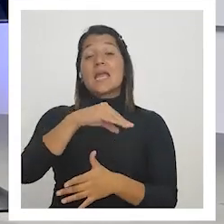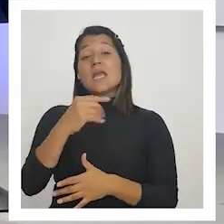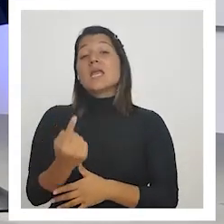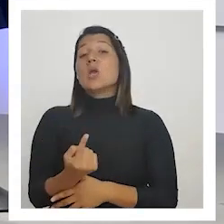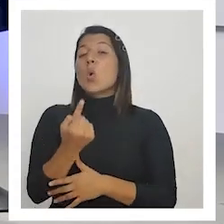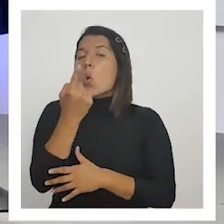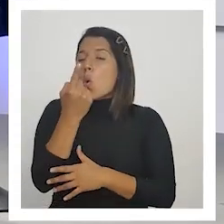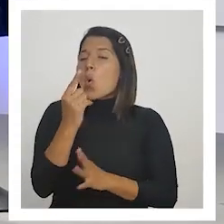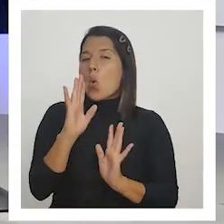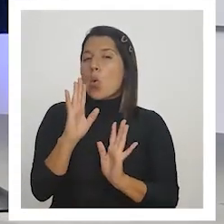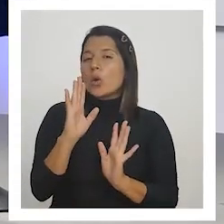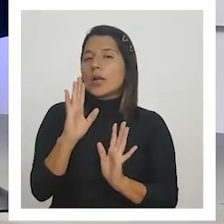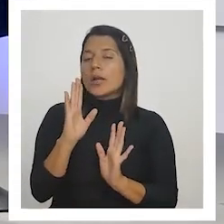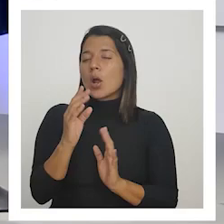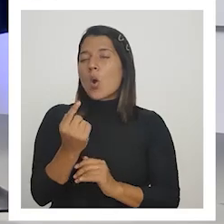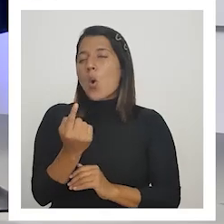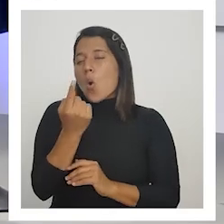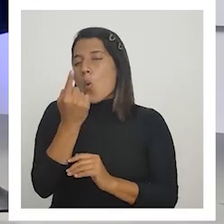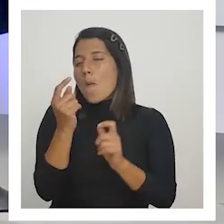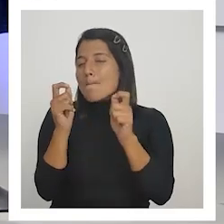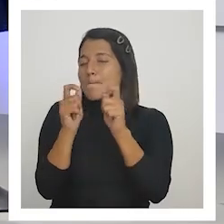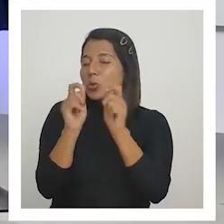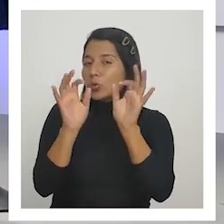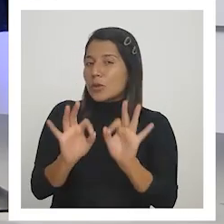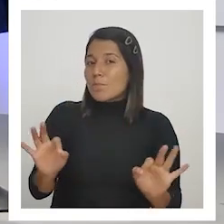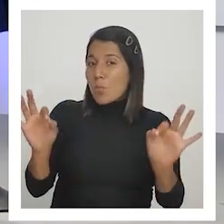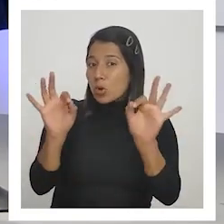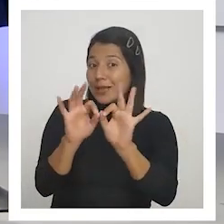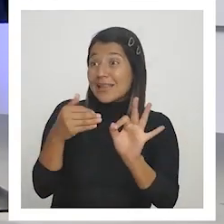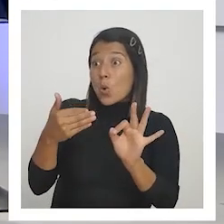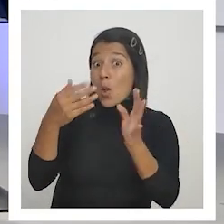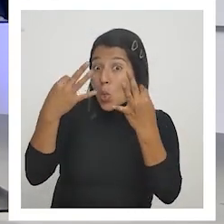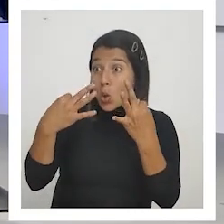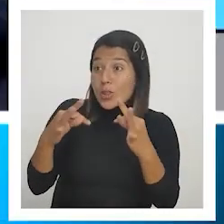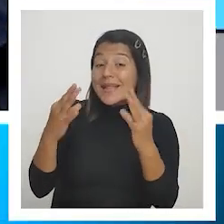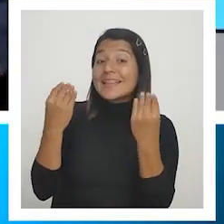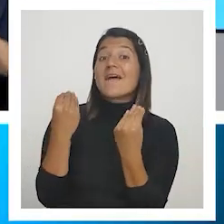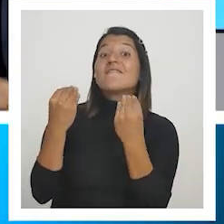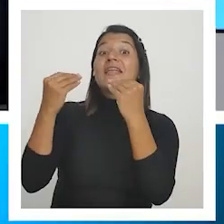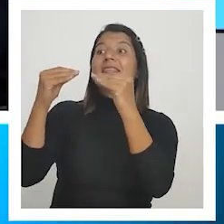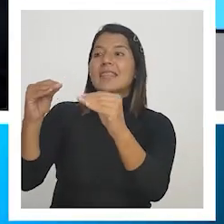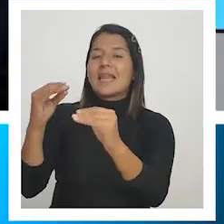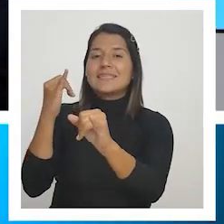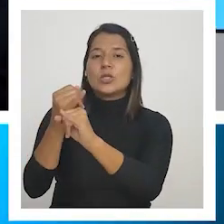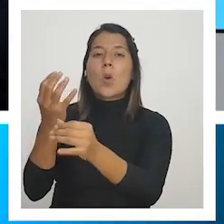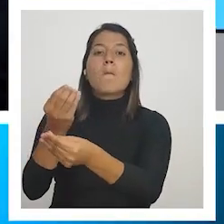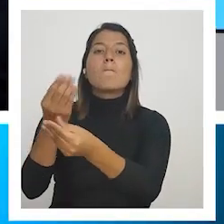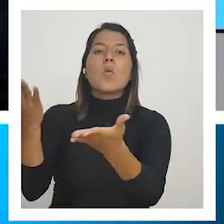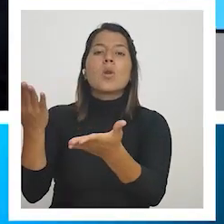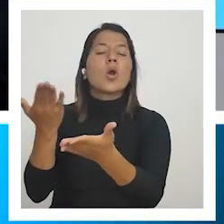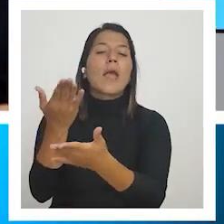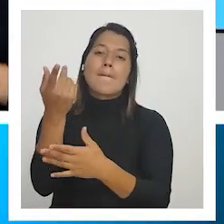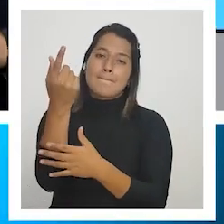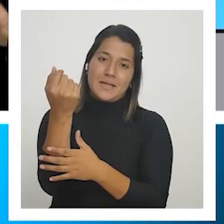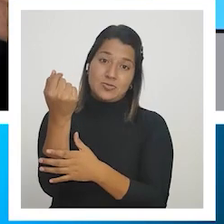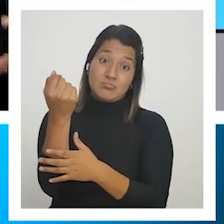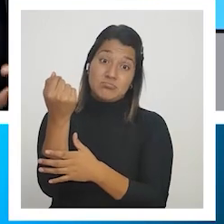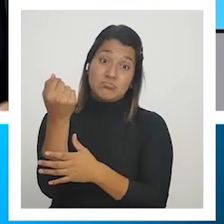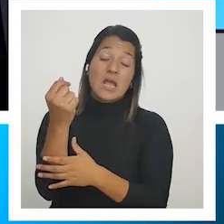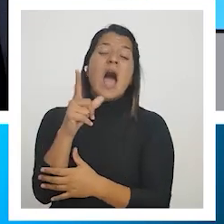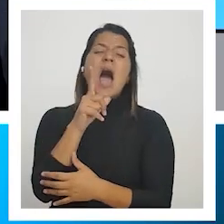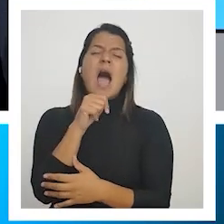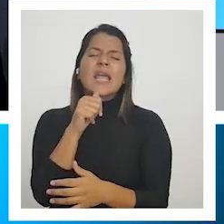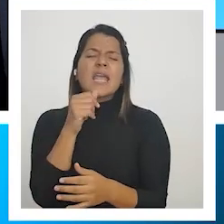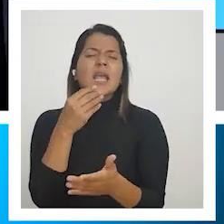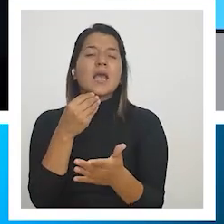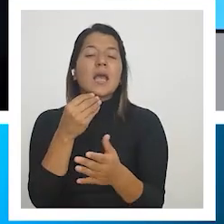gobierno es precio. El que cobra más barato ese es al que generalmente